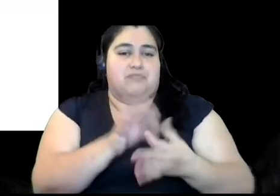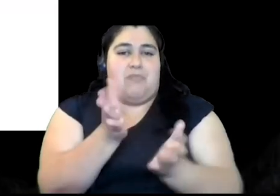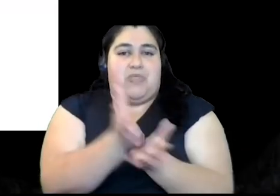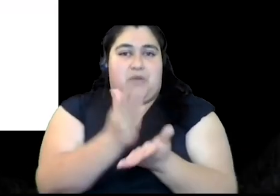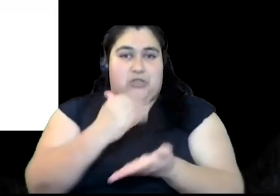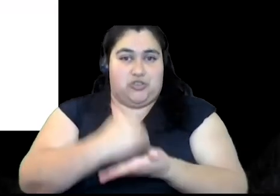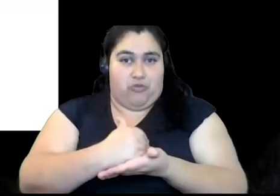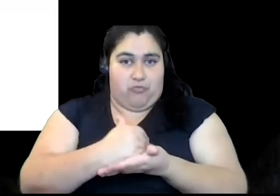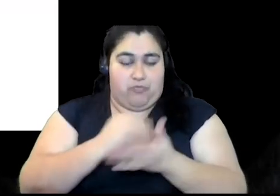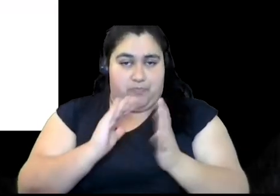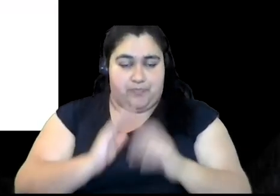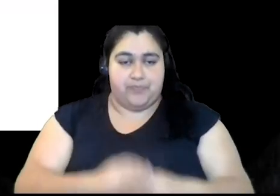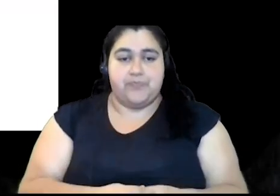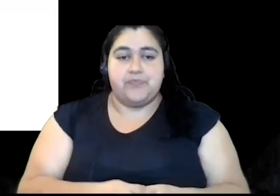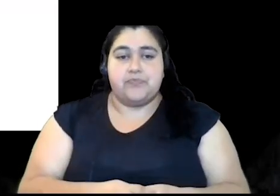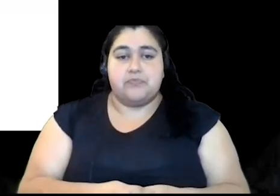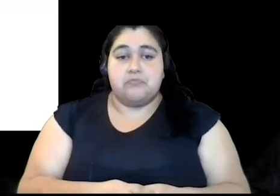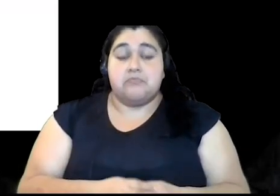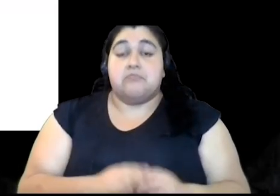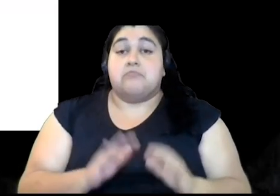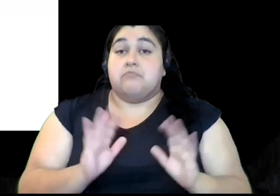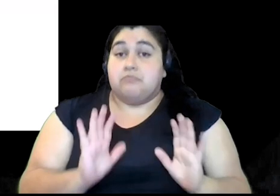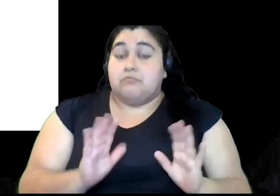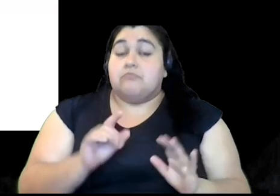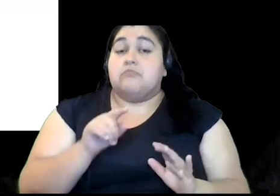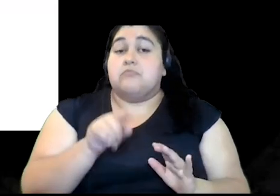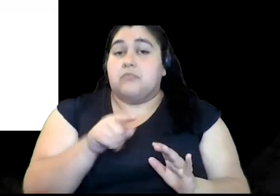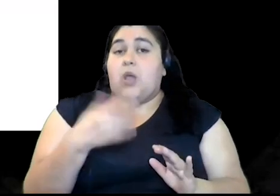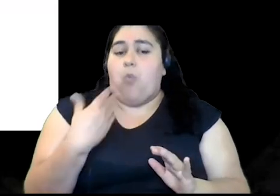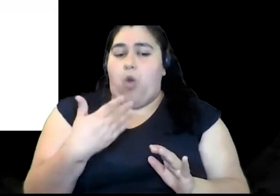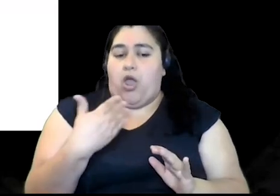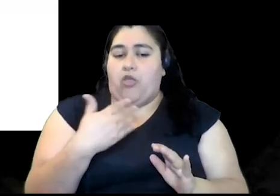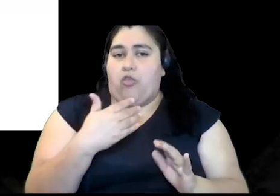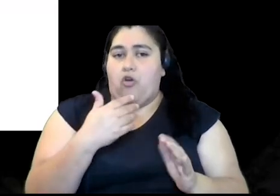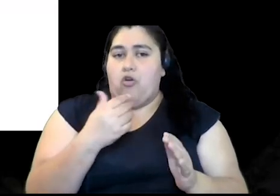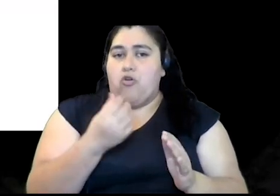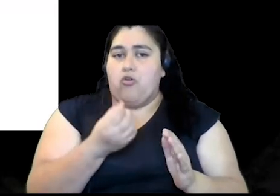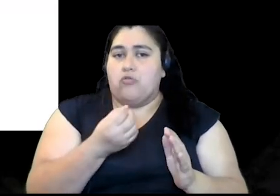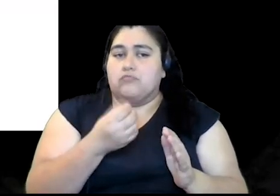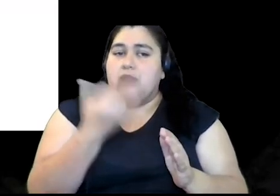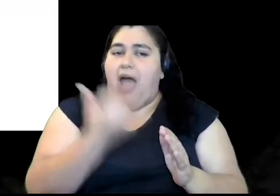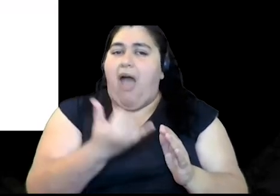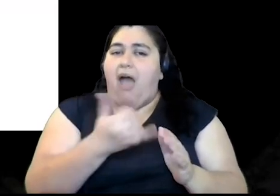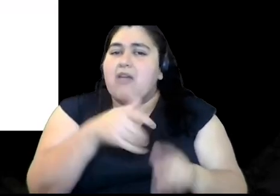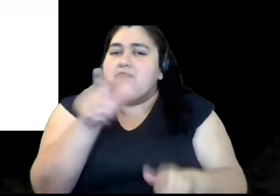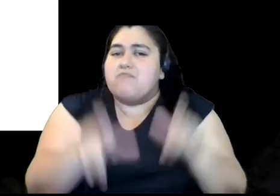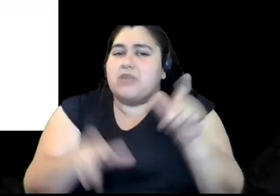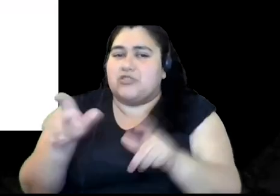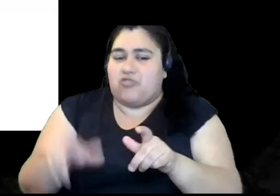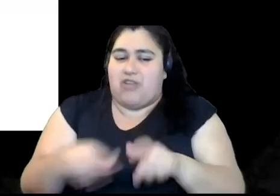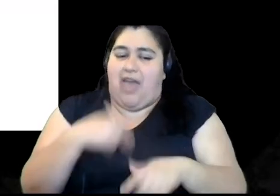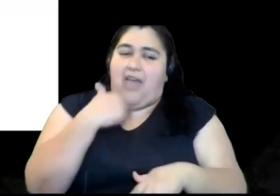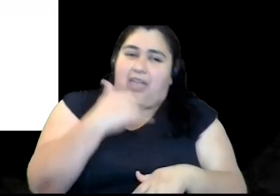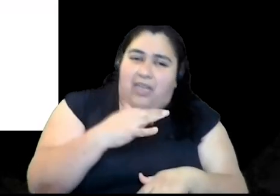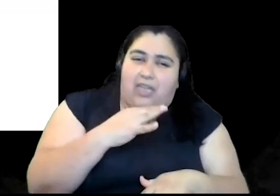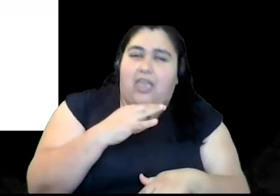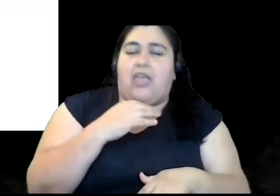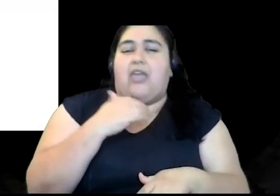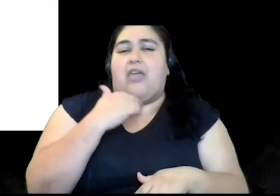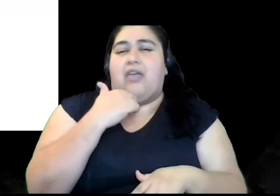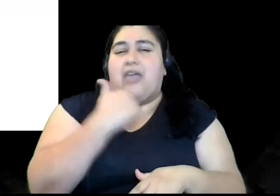división patrimonial. Con lo cual, puedo tener declaratoria de herederos, pero quien va a tener